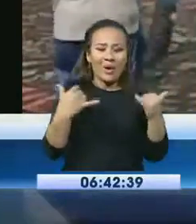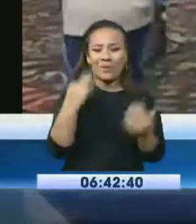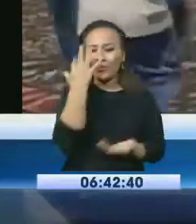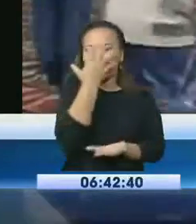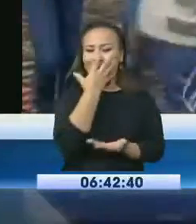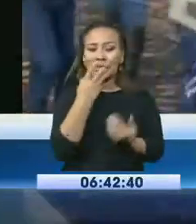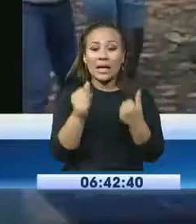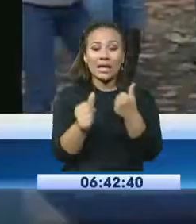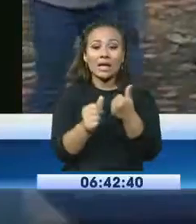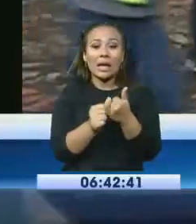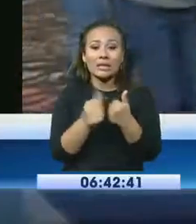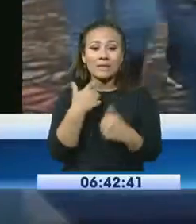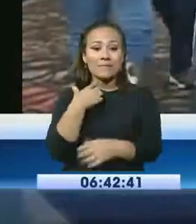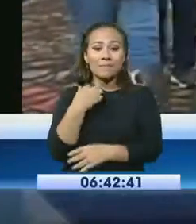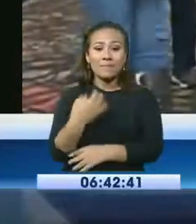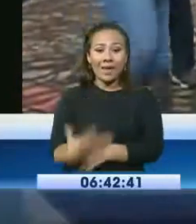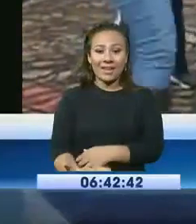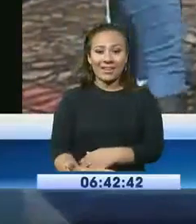extintos